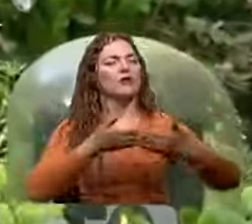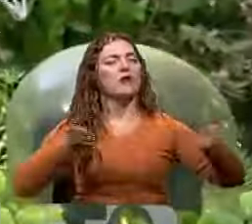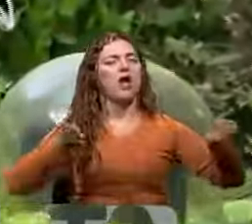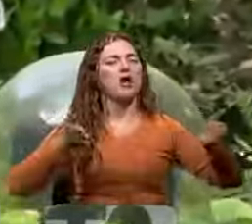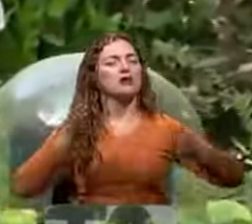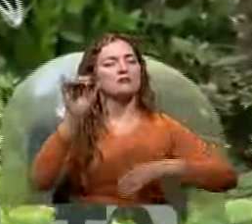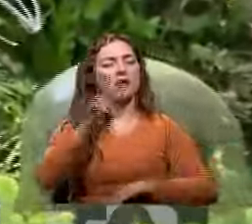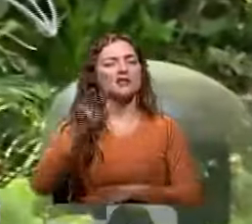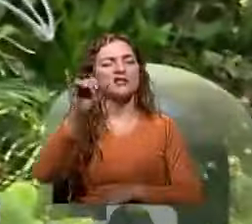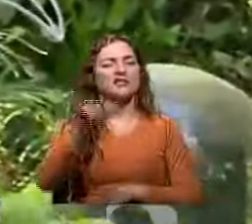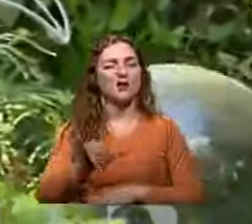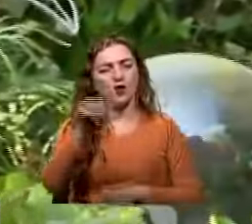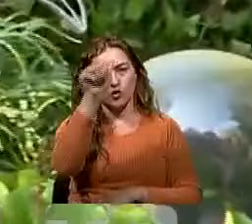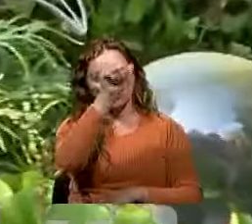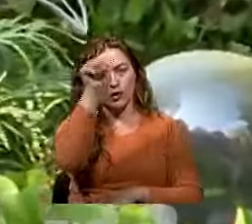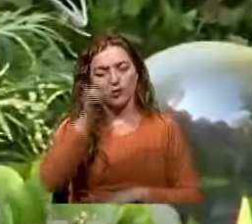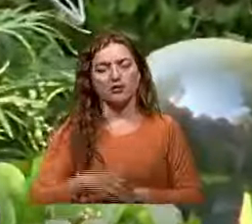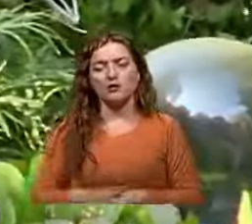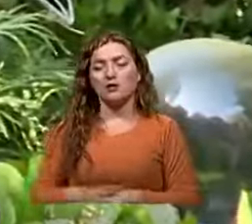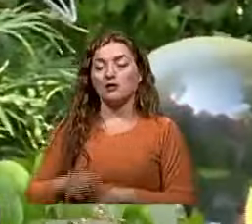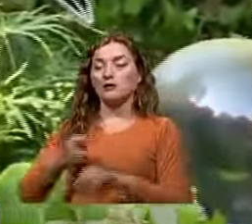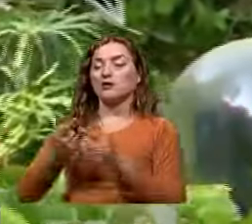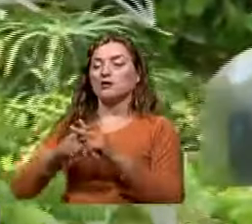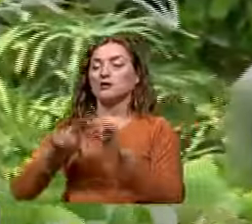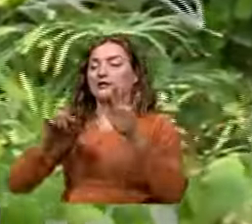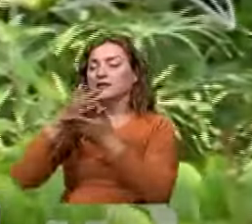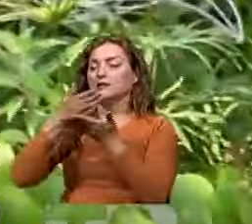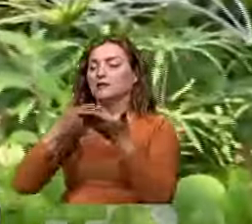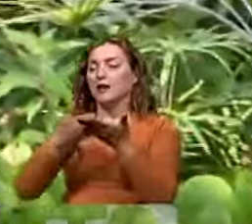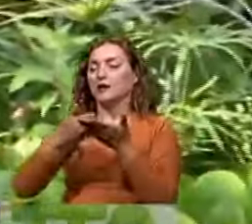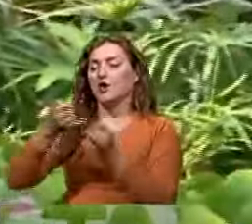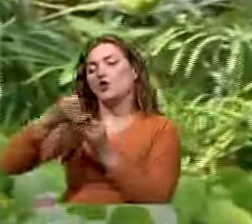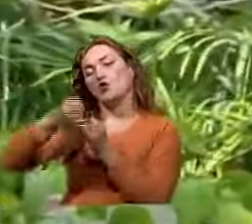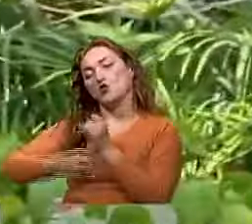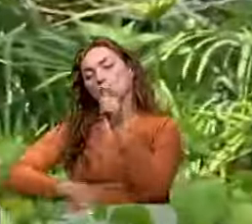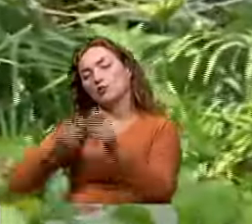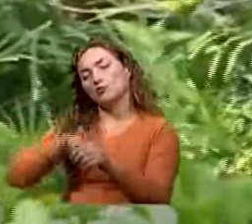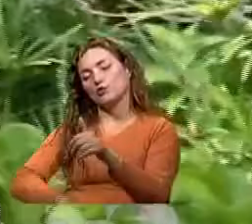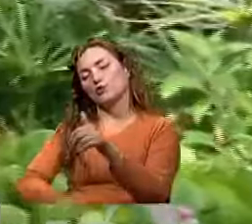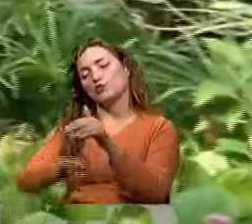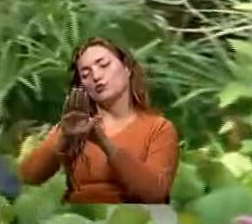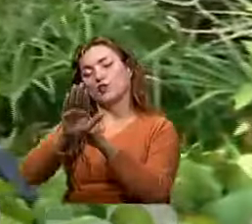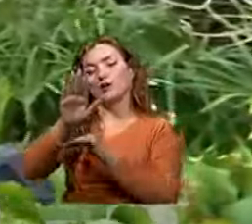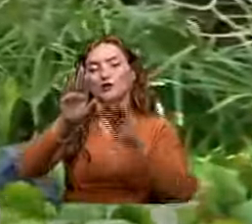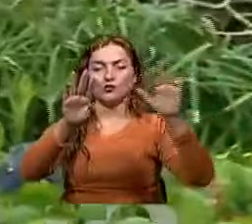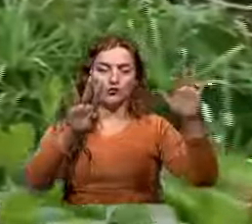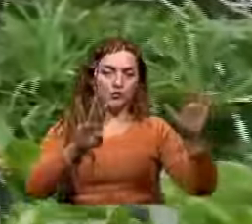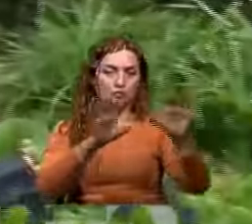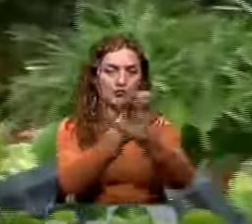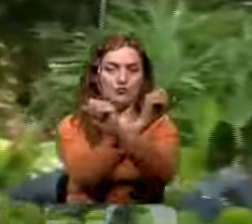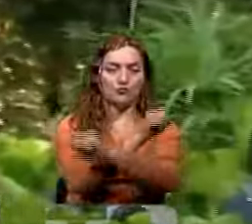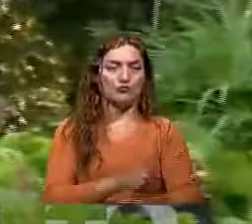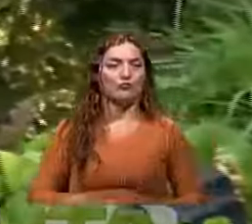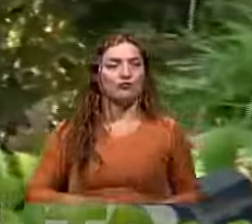viernes, sábado y domingo? Abrimos a las 18:30 y el último visitante ingresa a las 9 de la